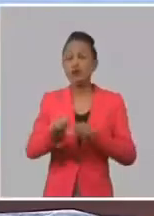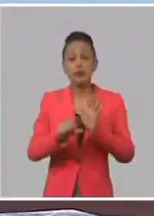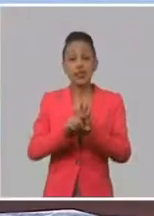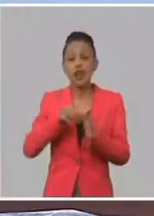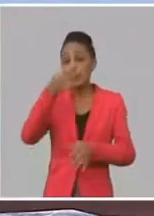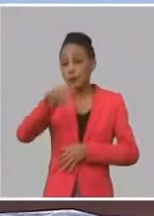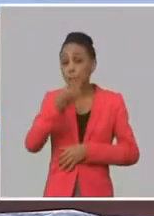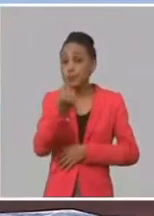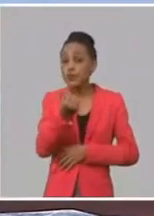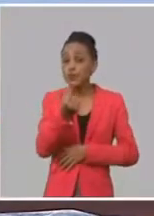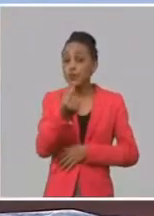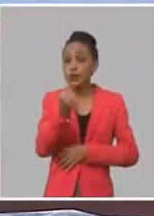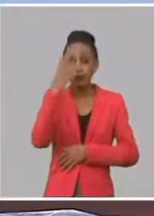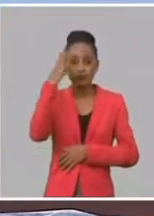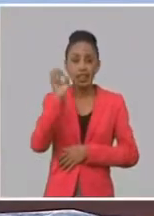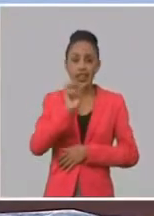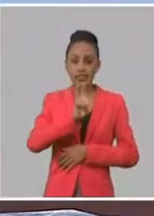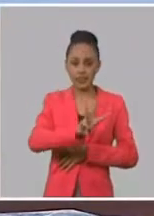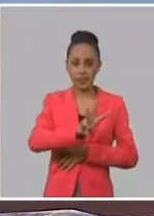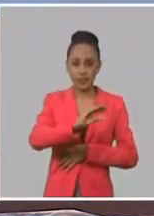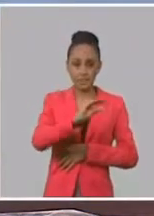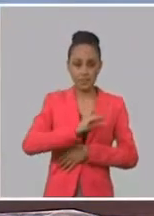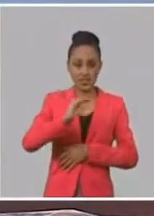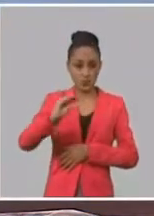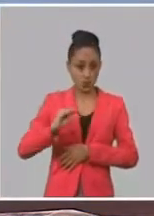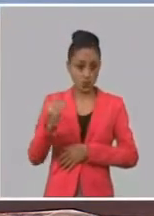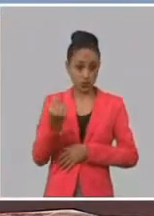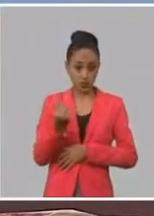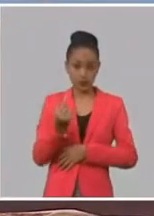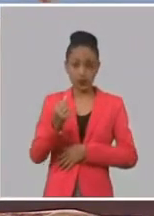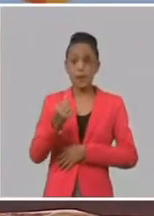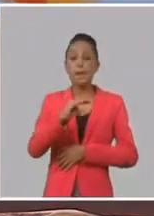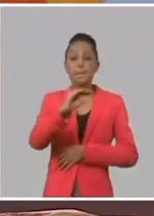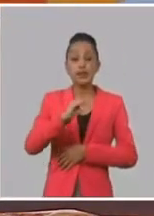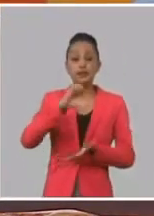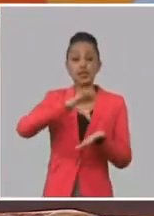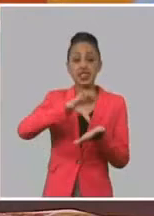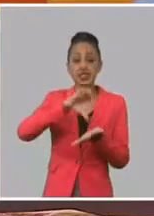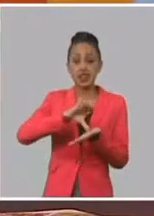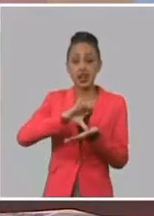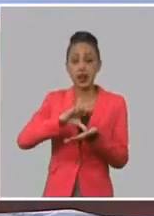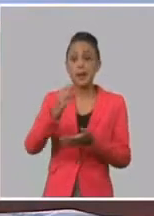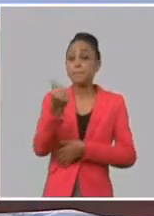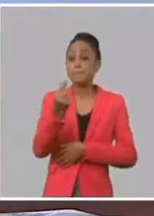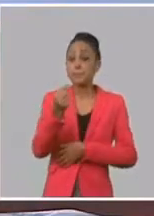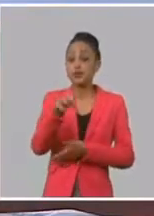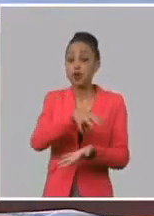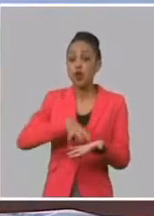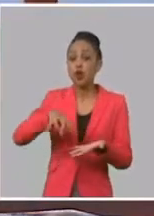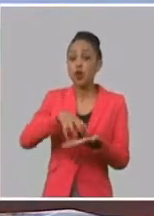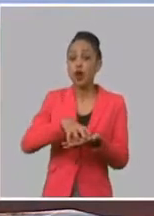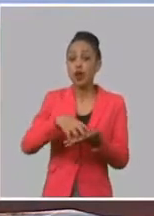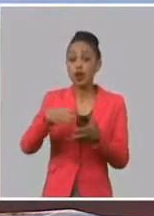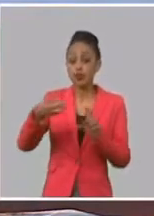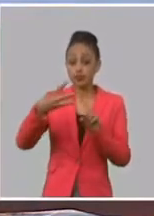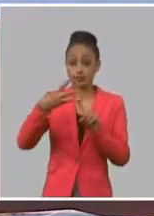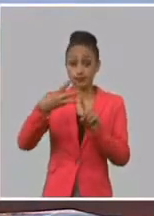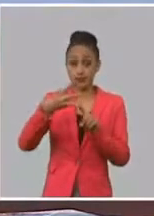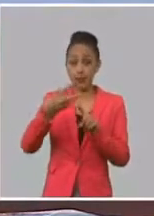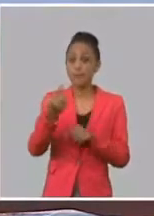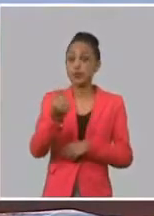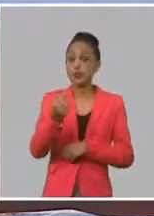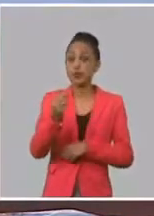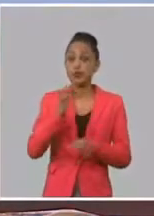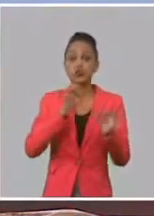que el presupuesto del estado se compone por tres presupuestos el presupuesto central los presupuestos locales y el presupuesto de la seguridad de la seguridad